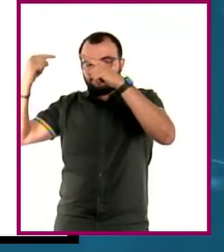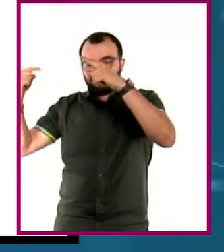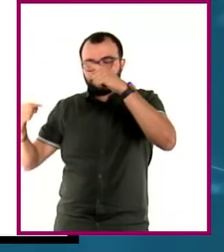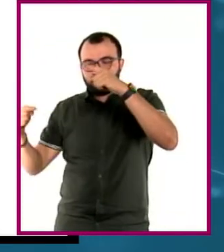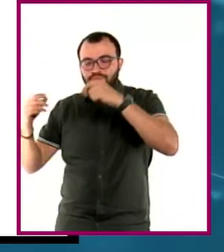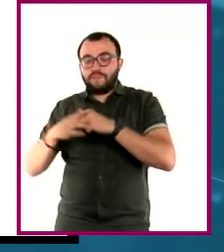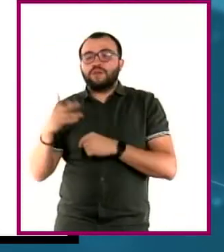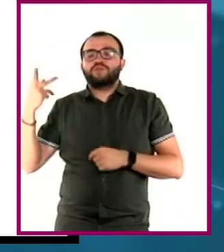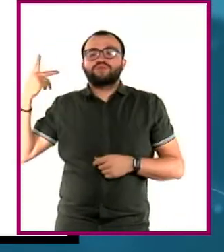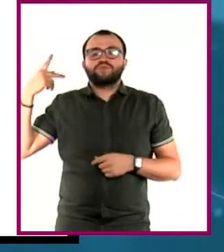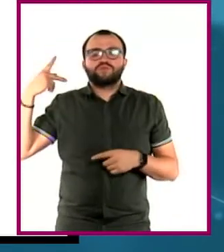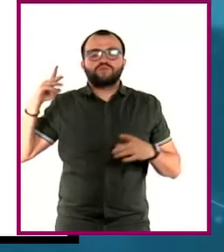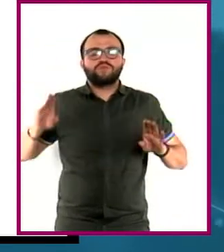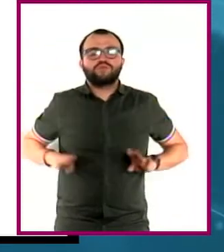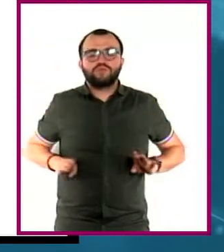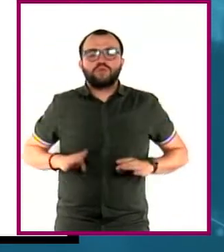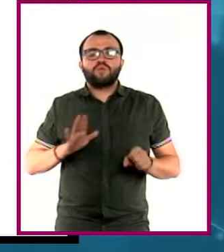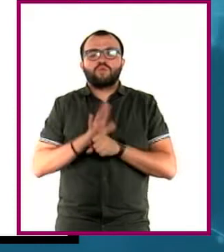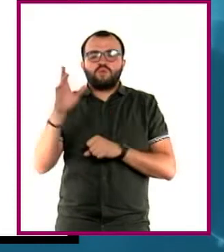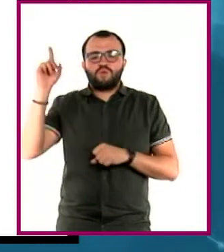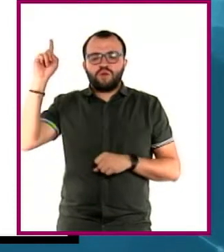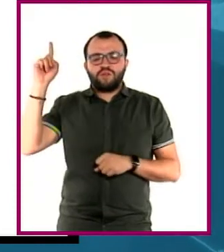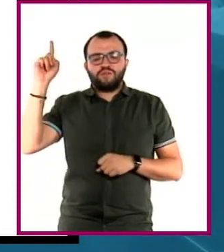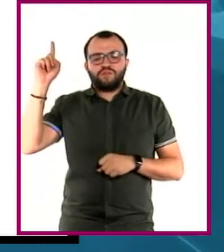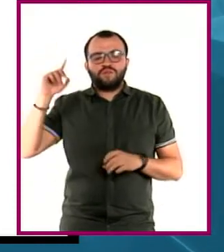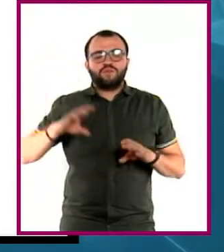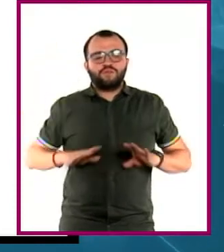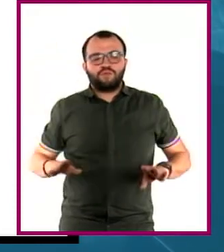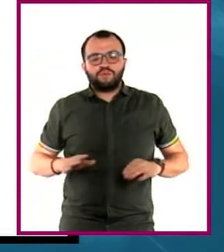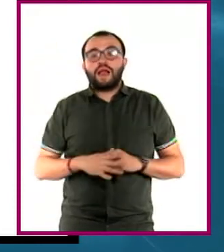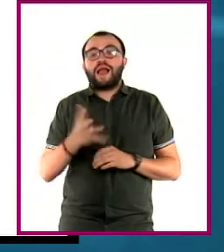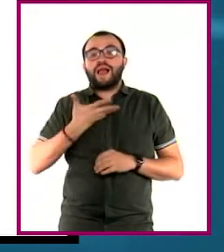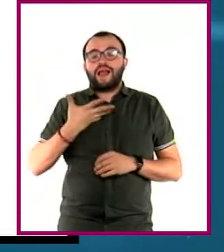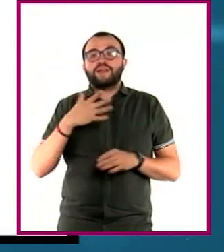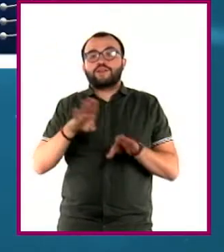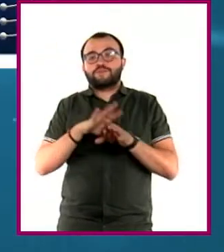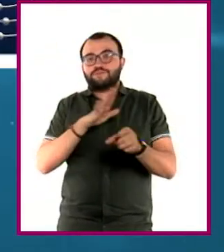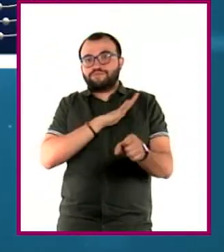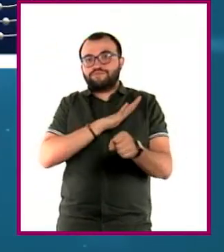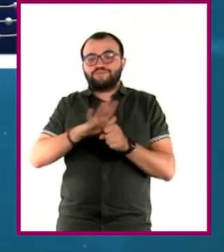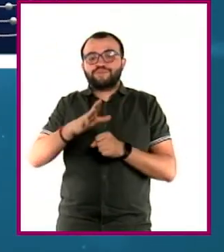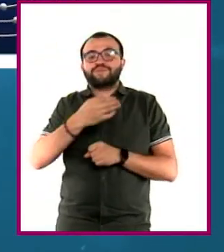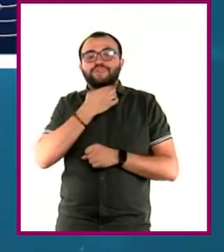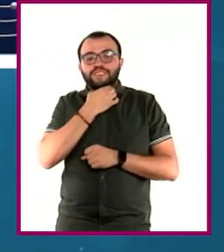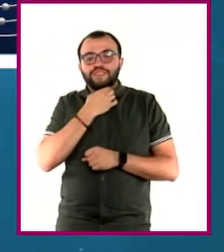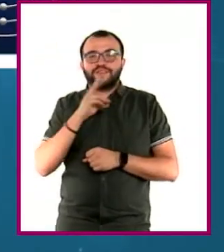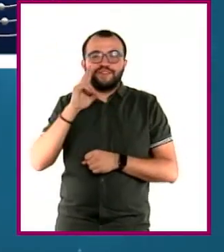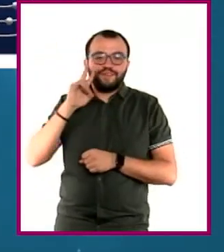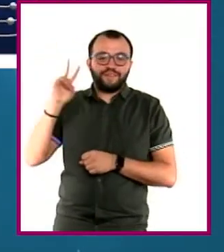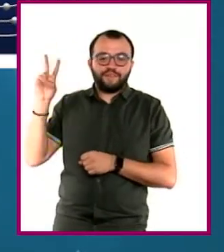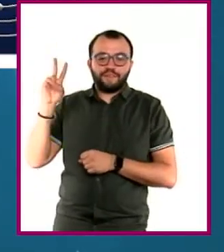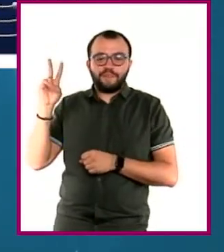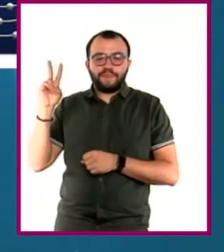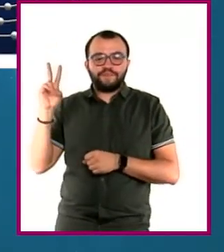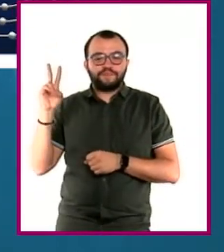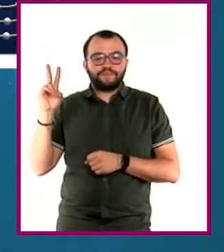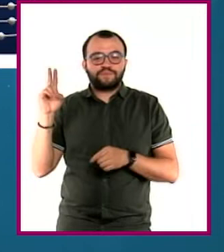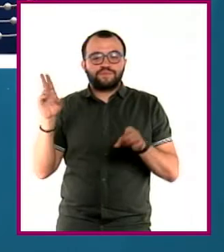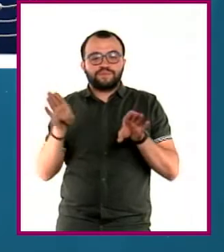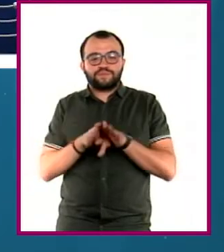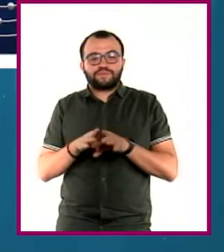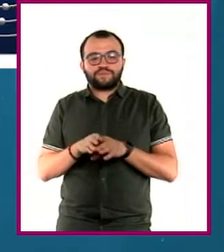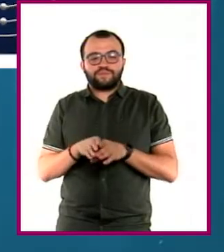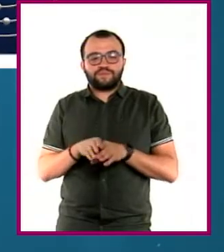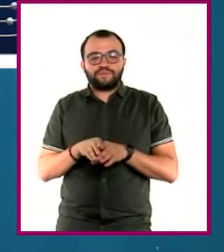la característica de que sus capas de valencia se encuentran completamente llenas. Entonces aquí les muestro cómo se ven las configuraciones electrónicas de